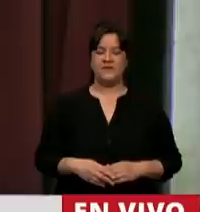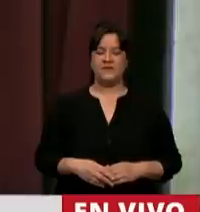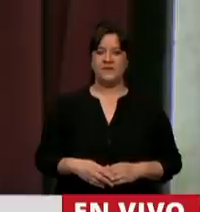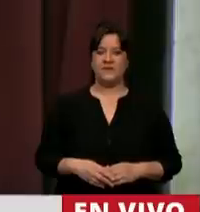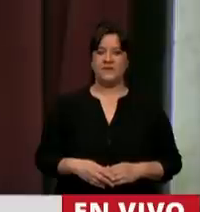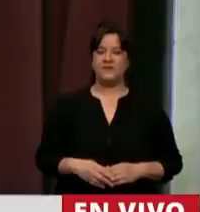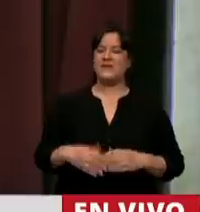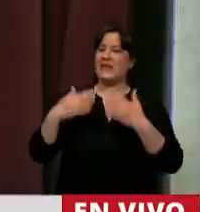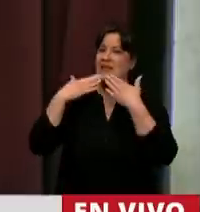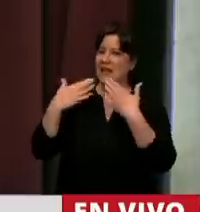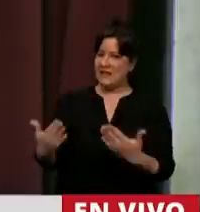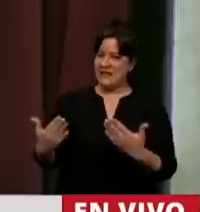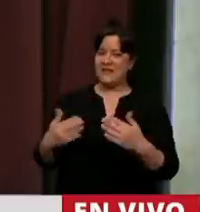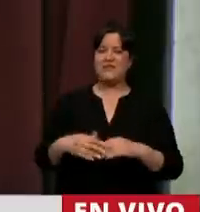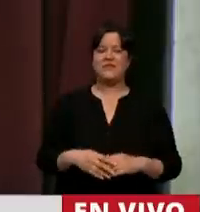Gracias.